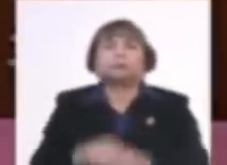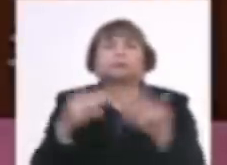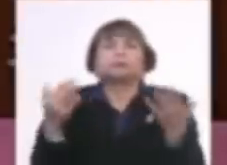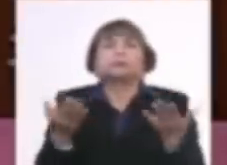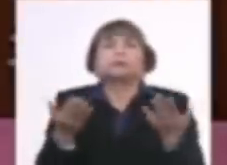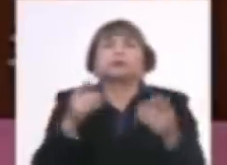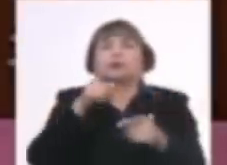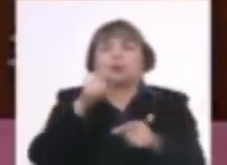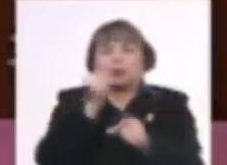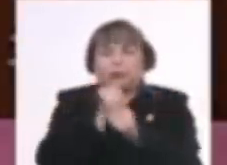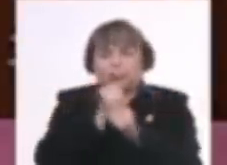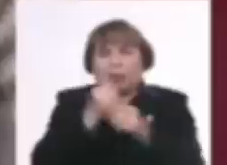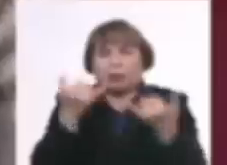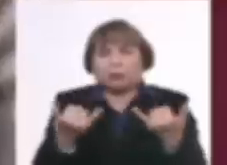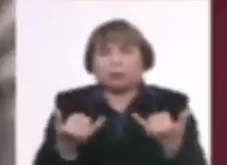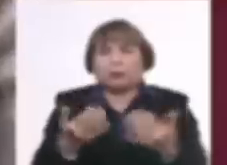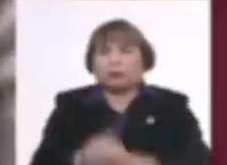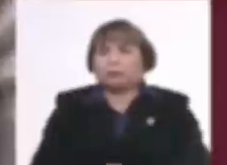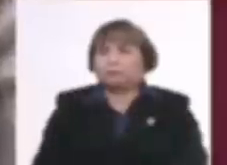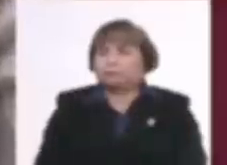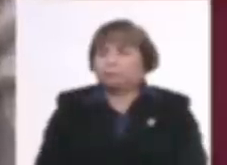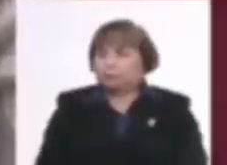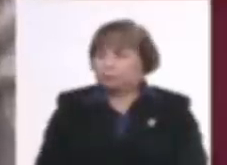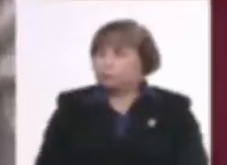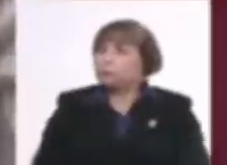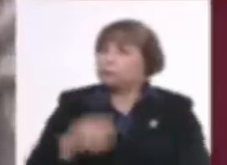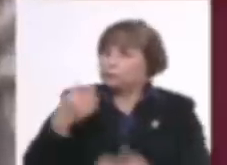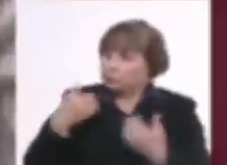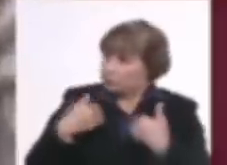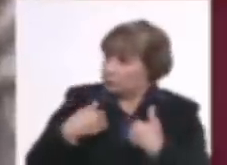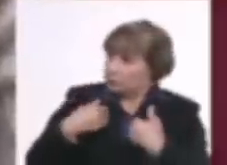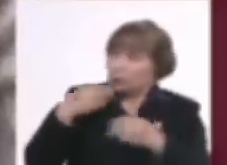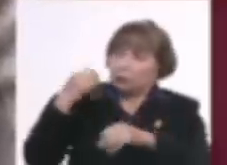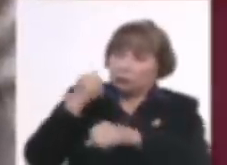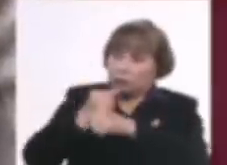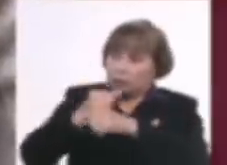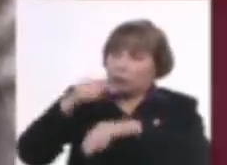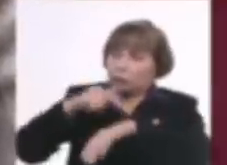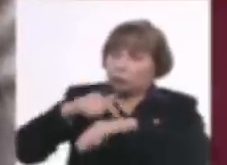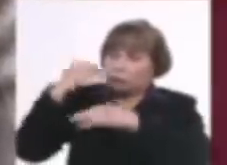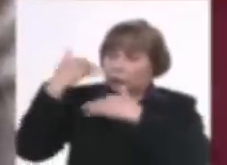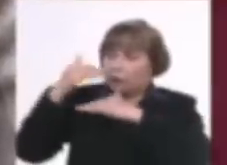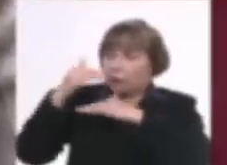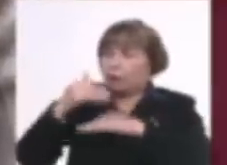¿Dónde labora usted actualmente? Tengo trabajos temporales.